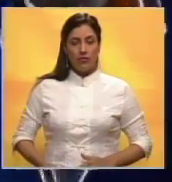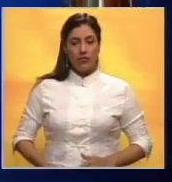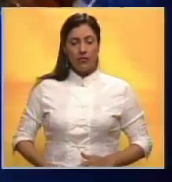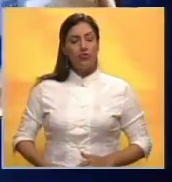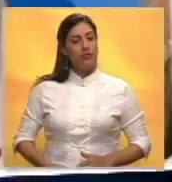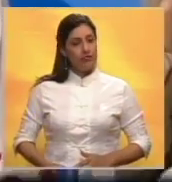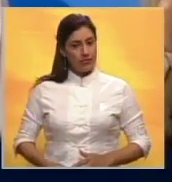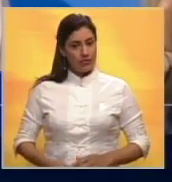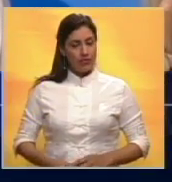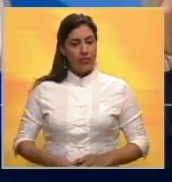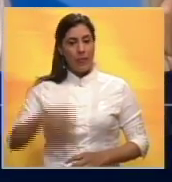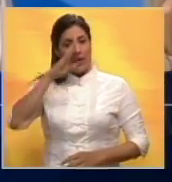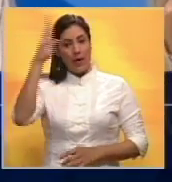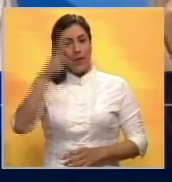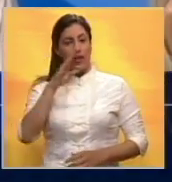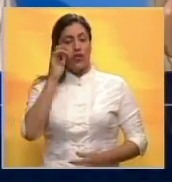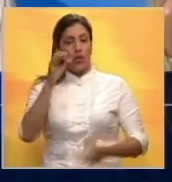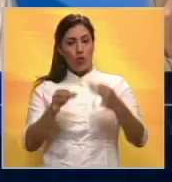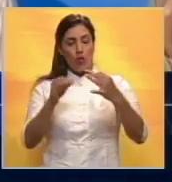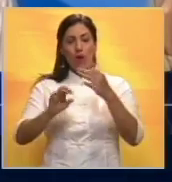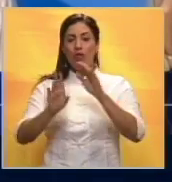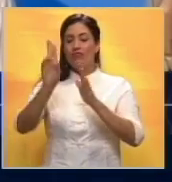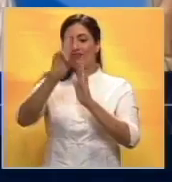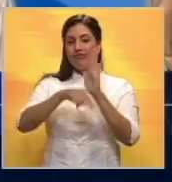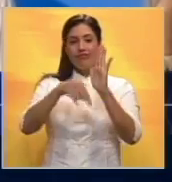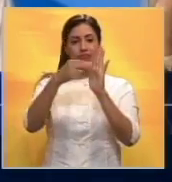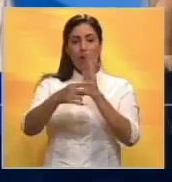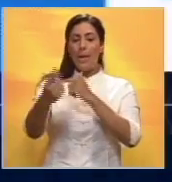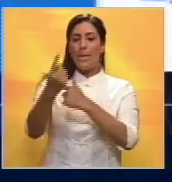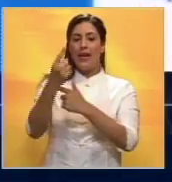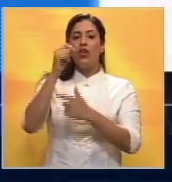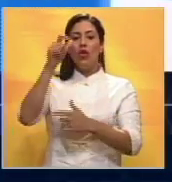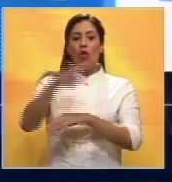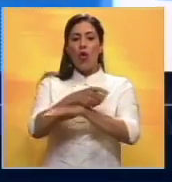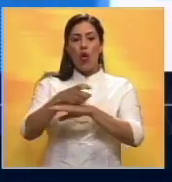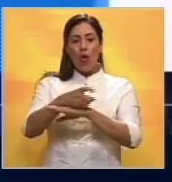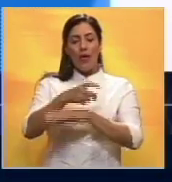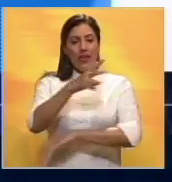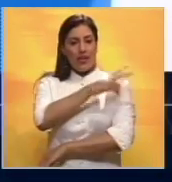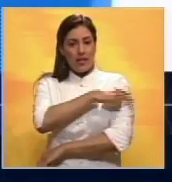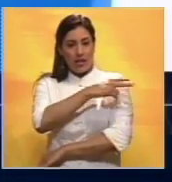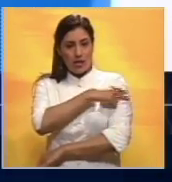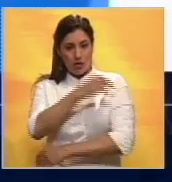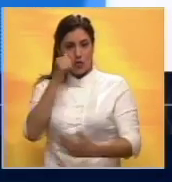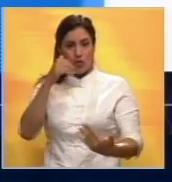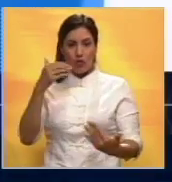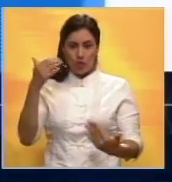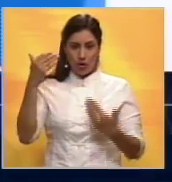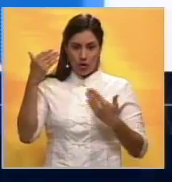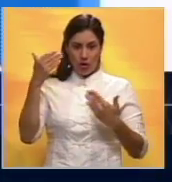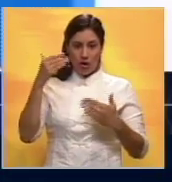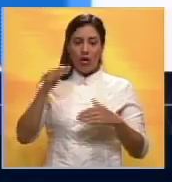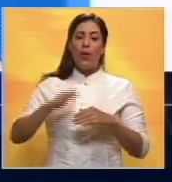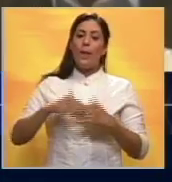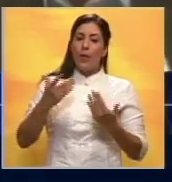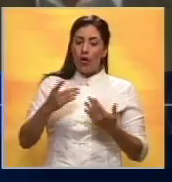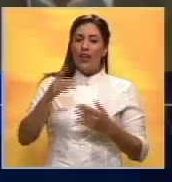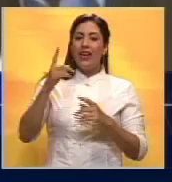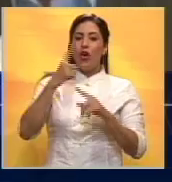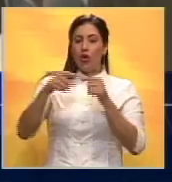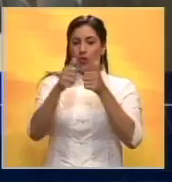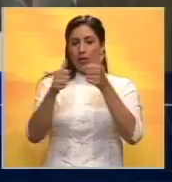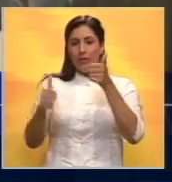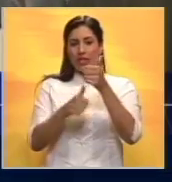estadounidense enasil tribunal anuló el mandato del gobernador de Río de Janeiro Luis Fernando pesado y de su